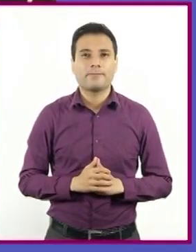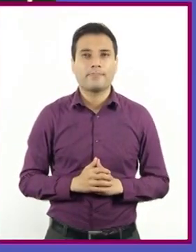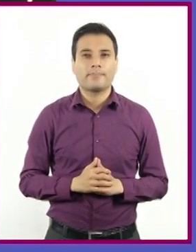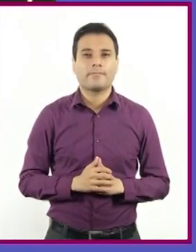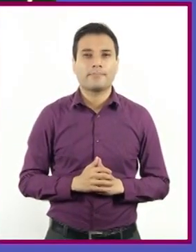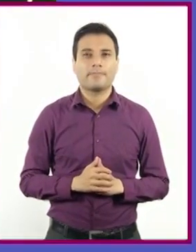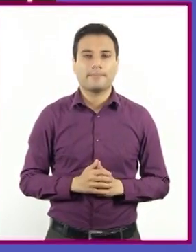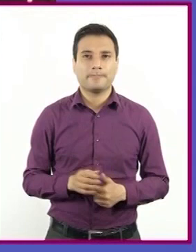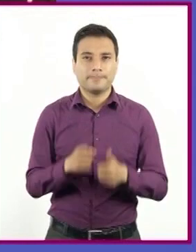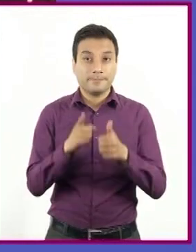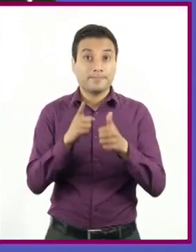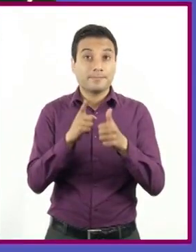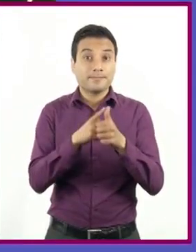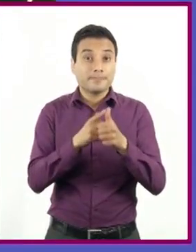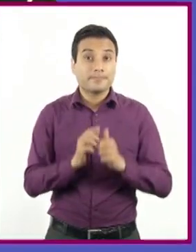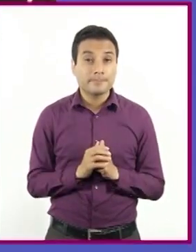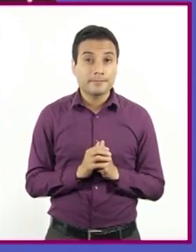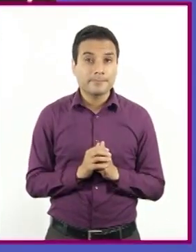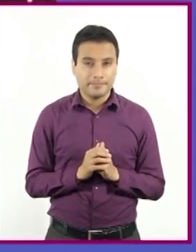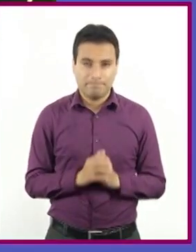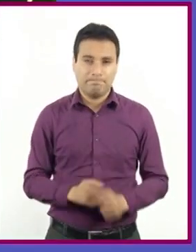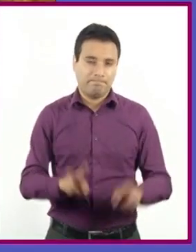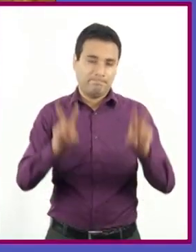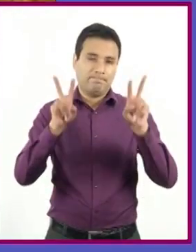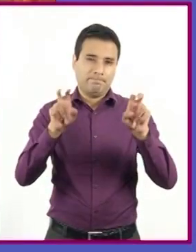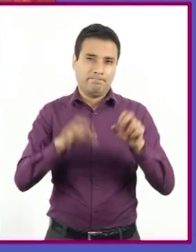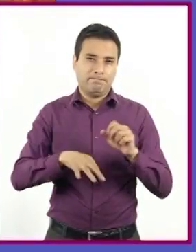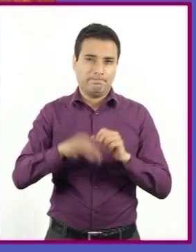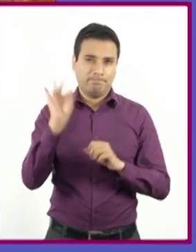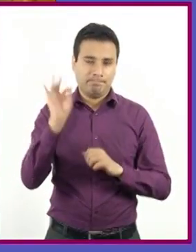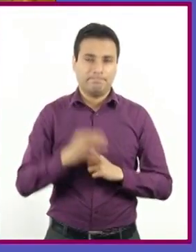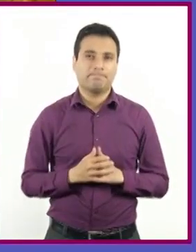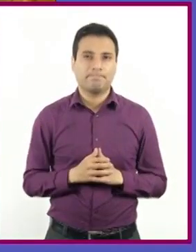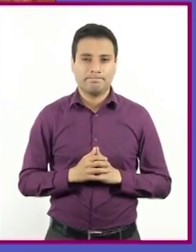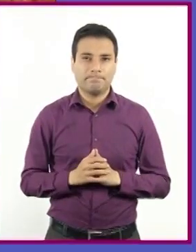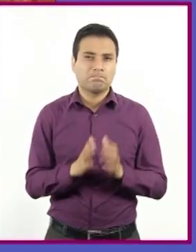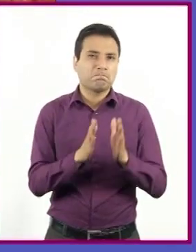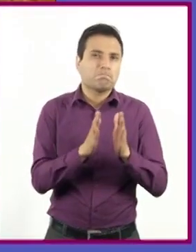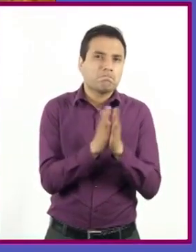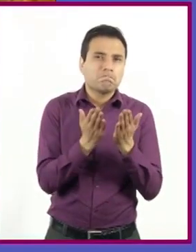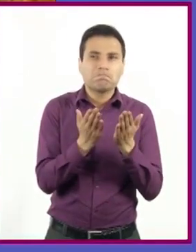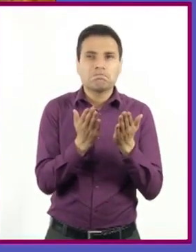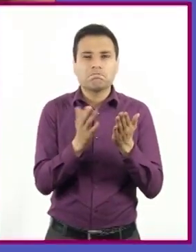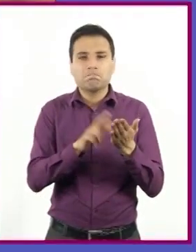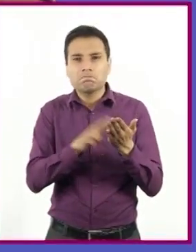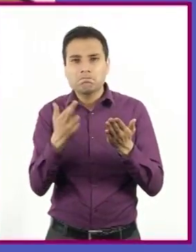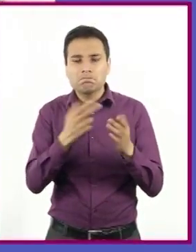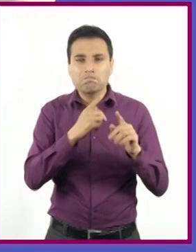Primero, seleccionamos nuestro tema y los textos que hablan sobre él.